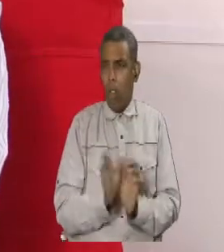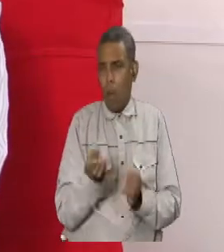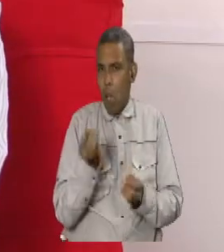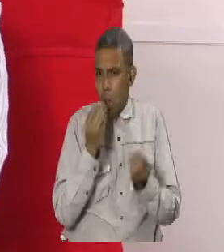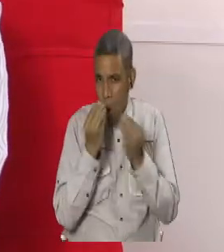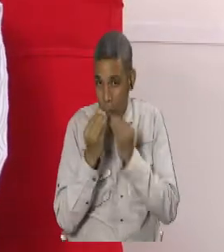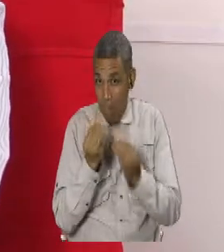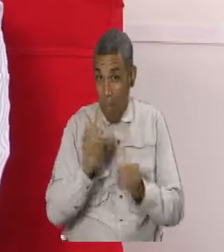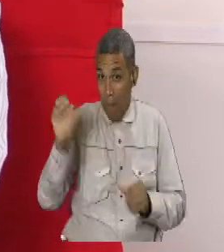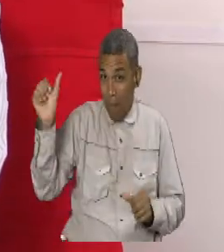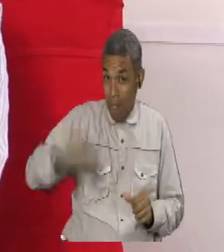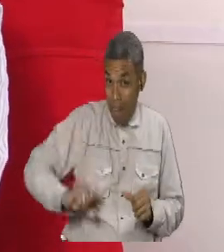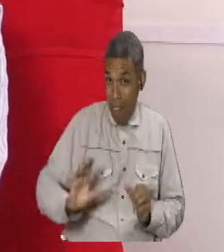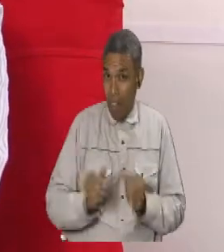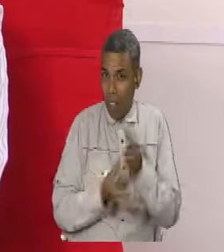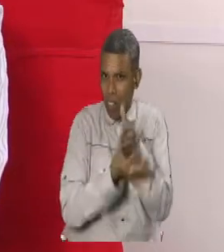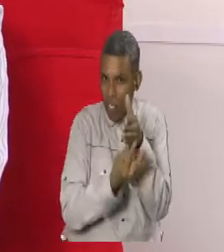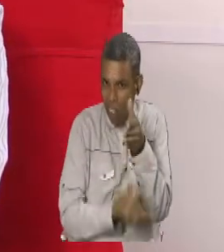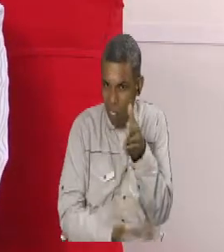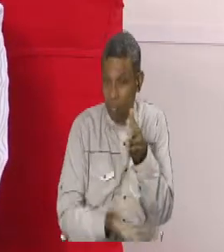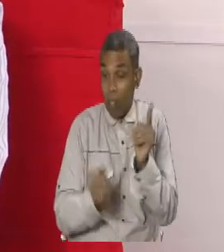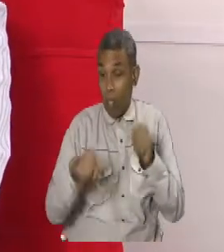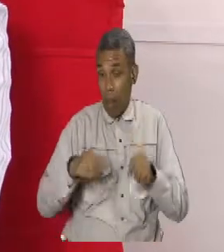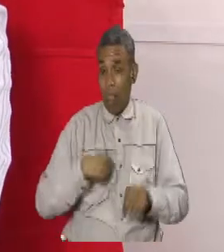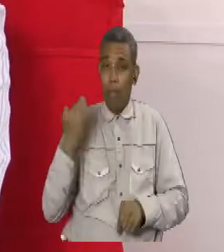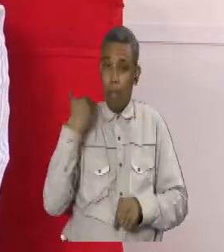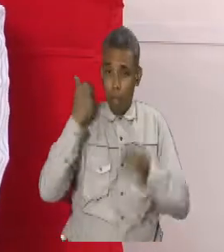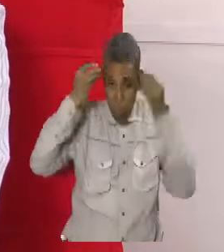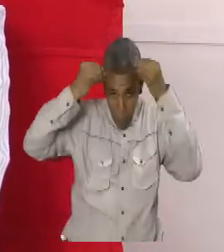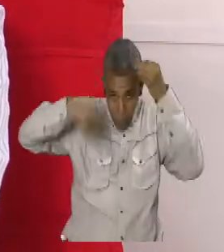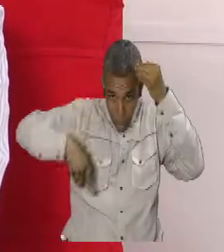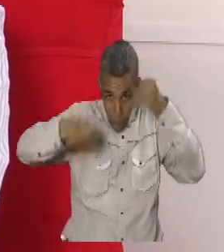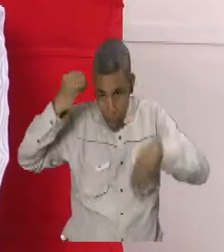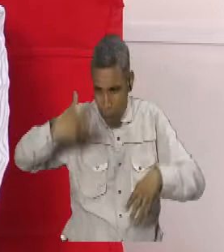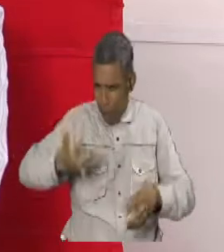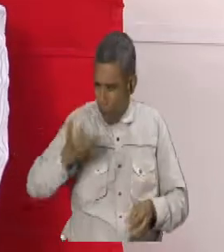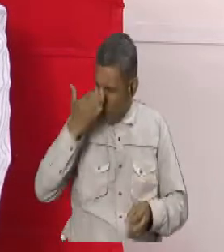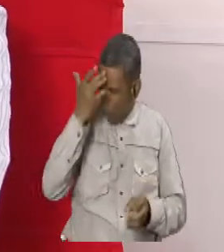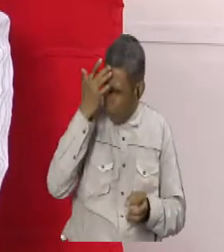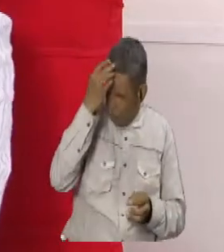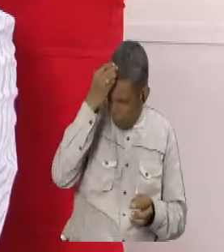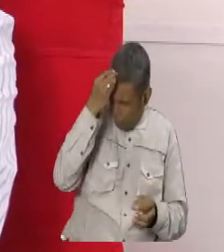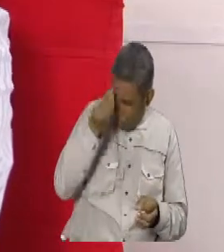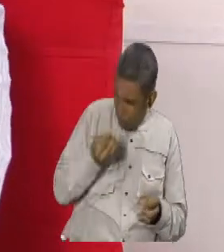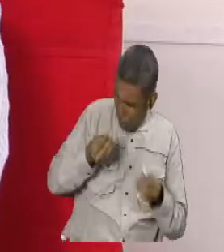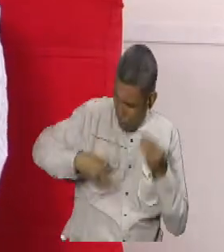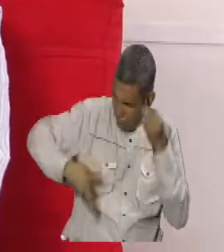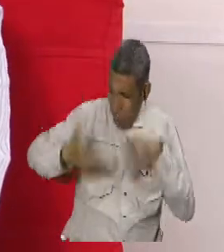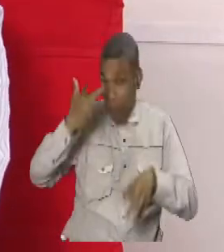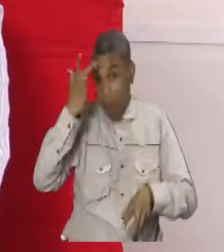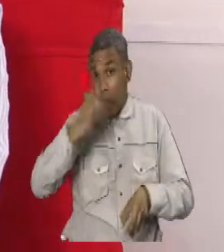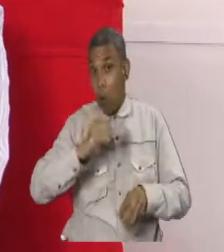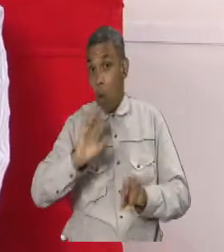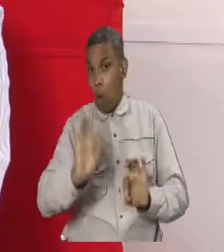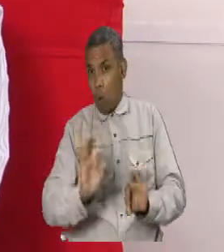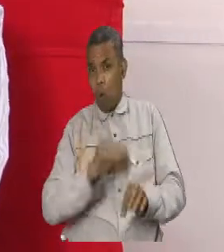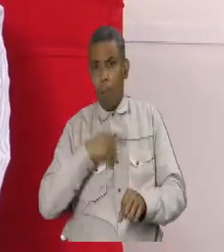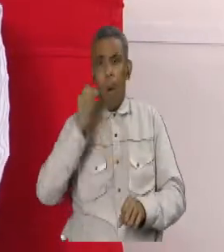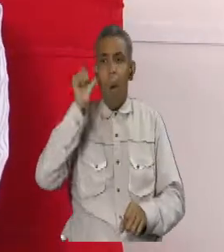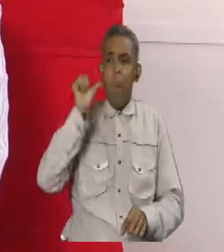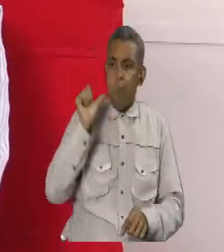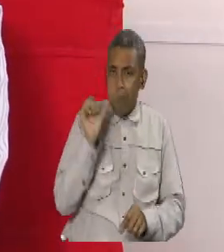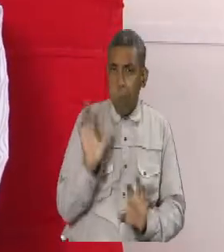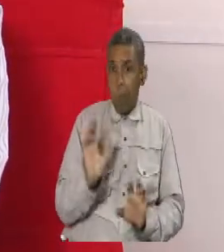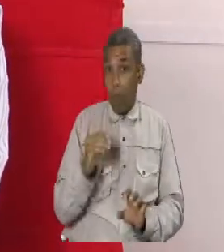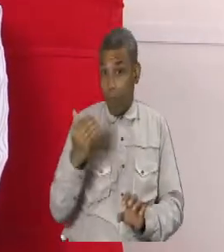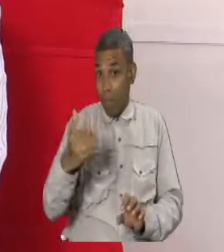pérdidas naturales, como posterior a un parto, posterior a una cirugía grande, una cirugía estética, un reemplazo de cadera, cirugías que tengan